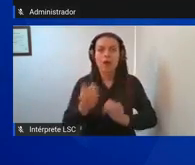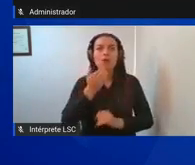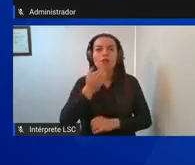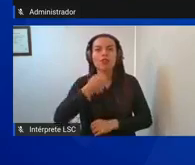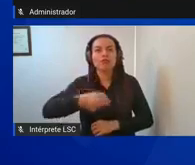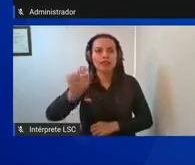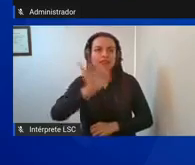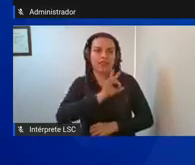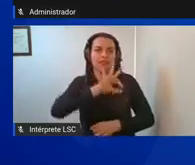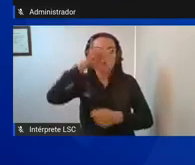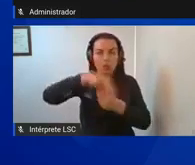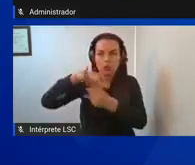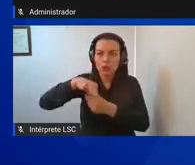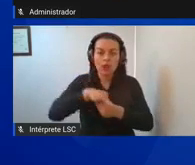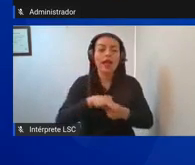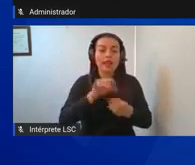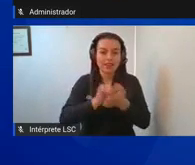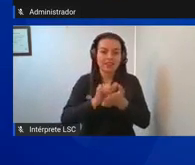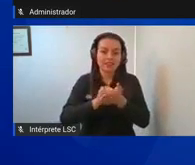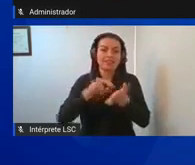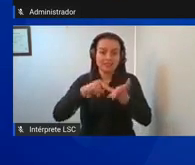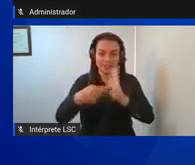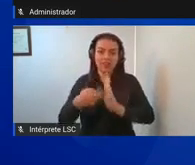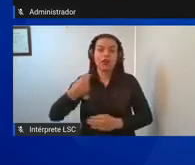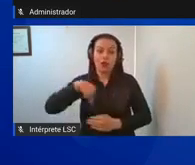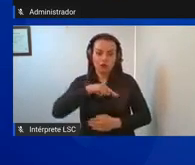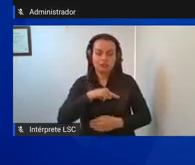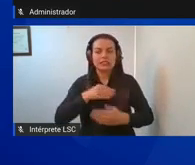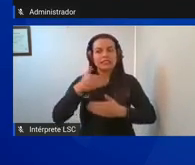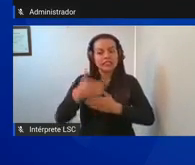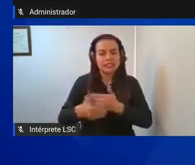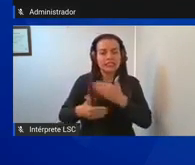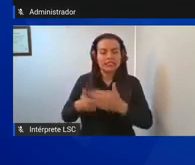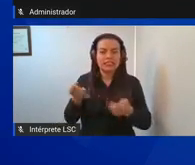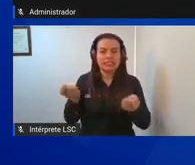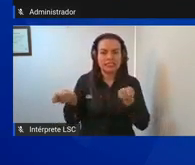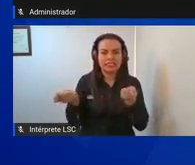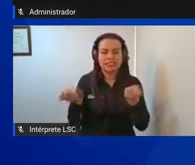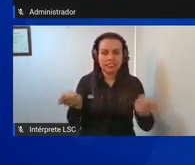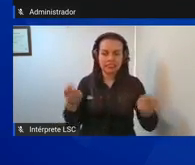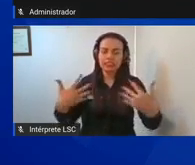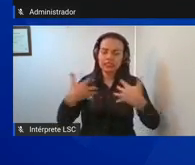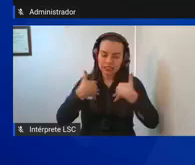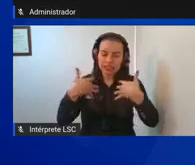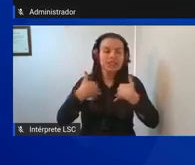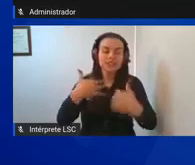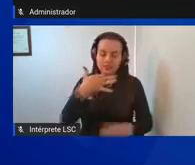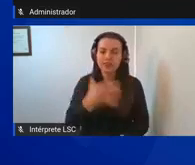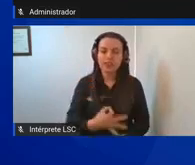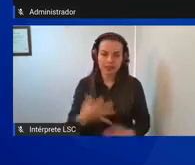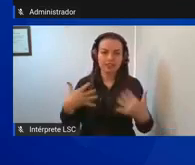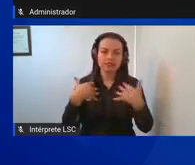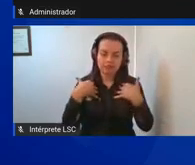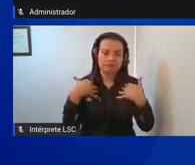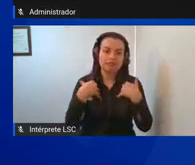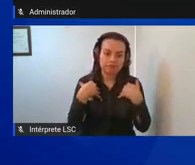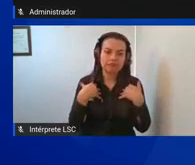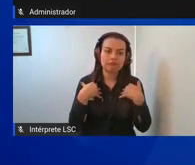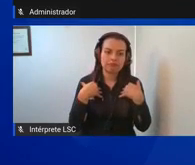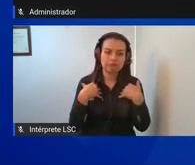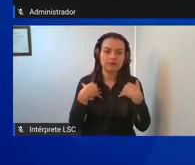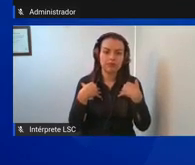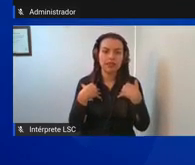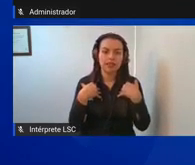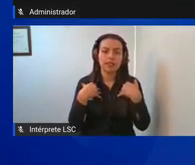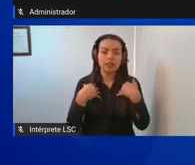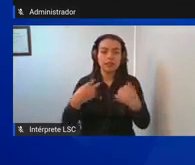Miren, y digamos que ahí fuimos llevando la cosa, fue muy sufrida, e